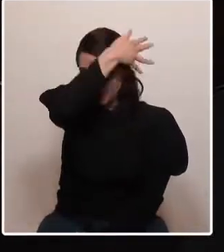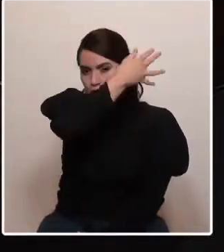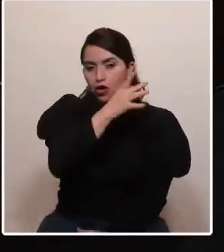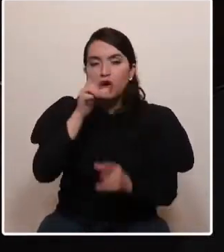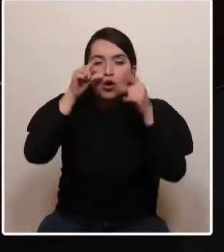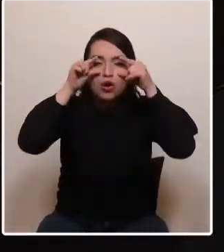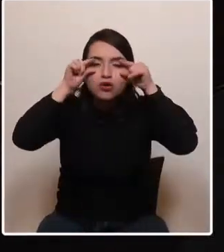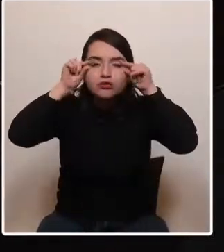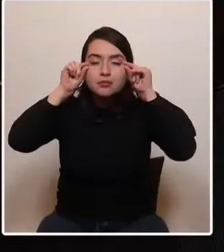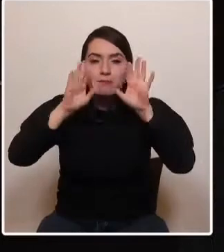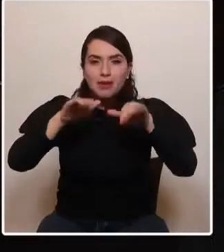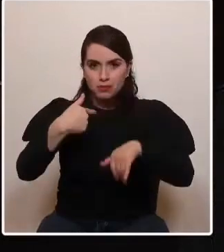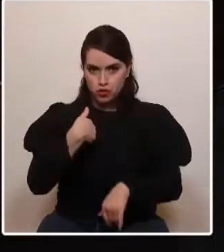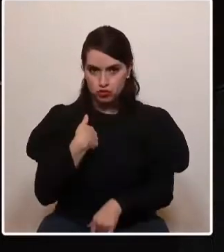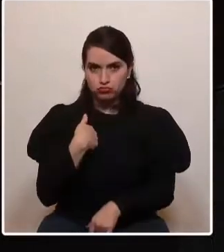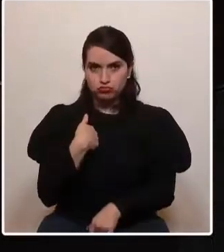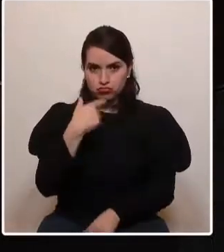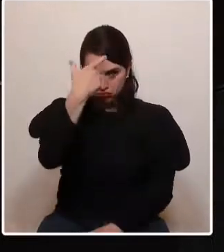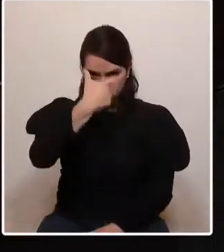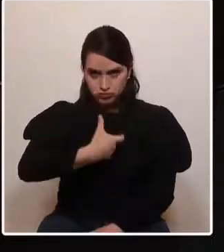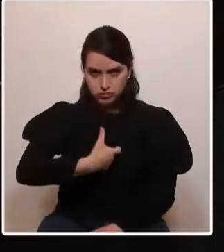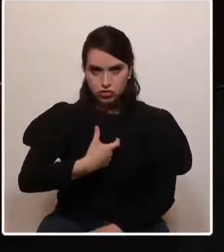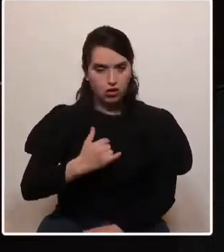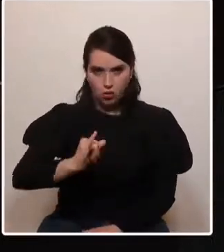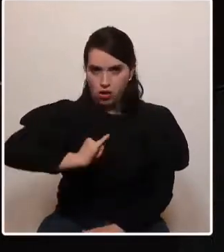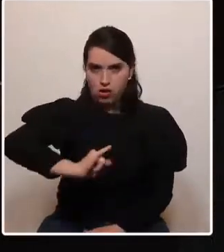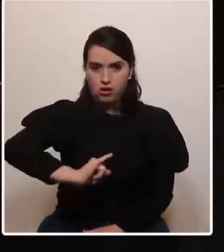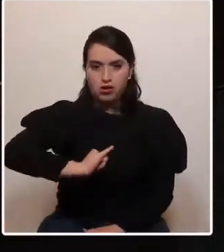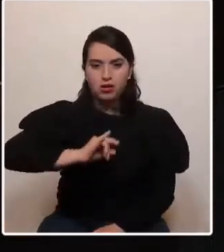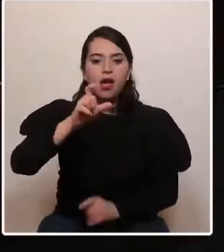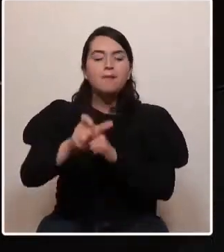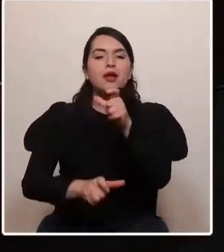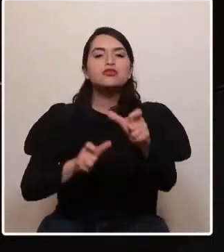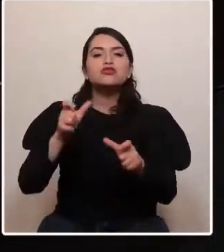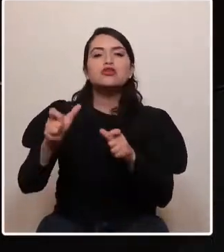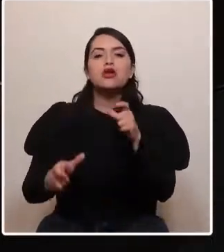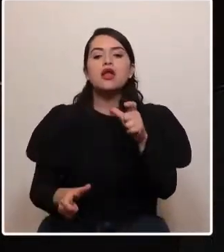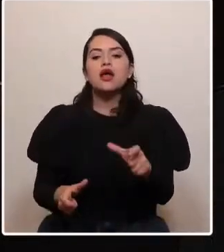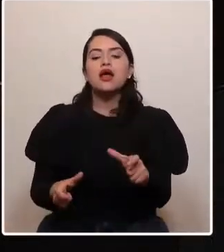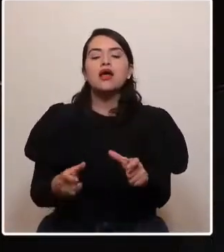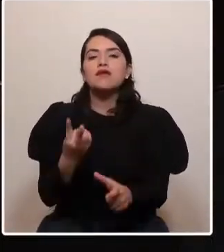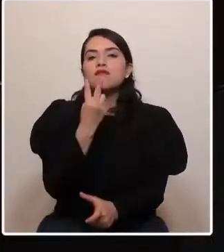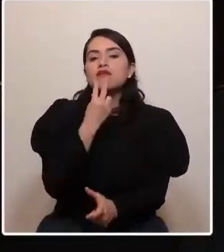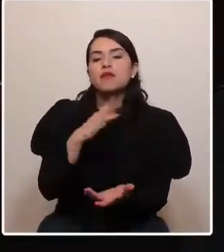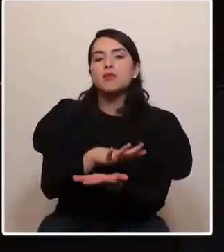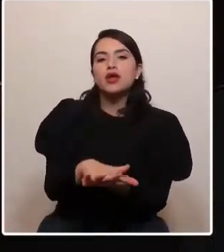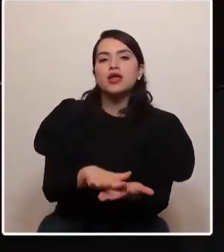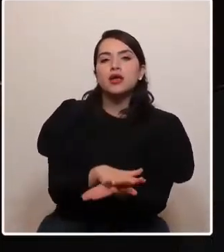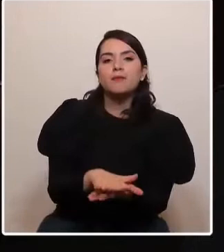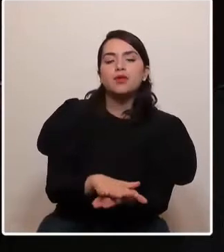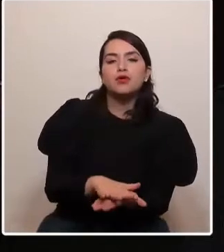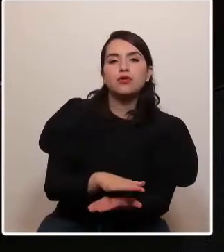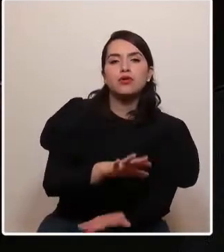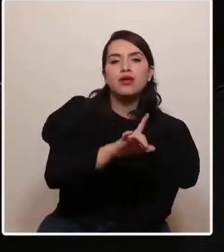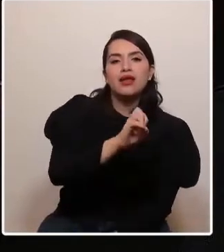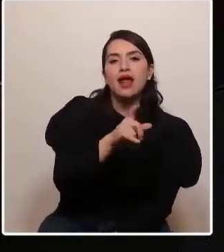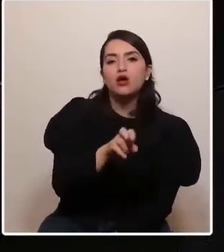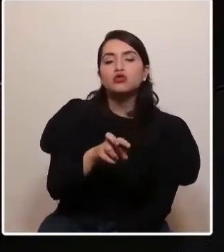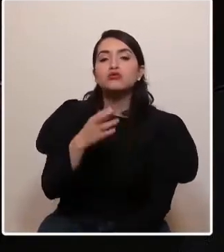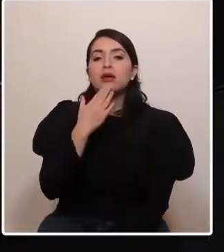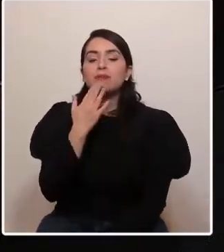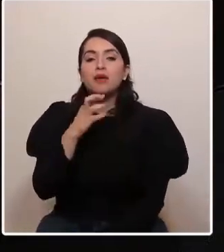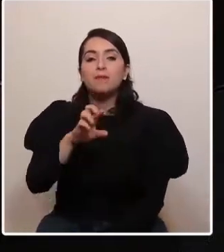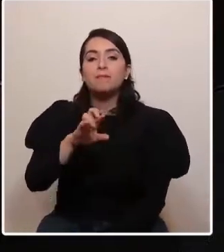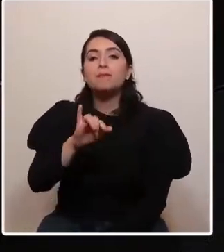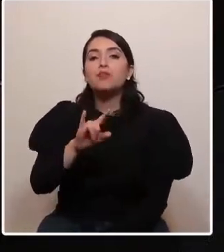quien les habla. En el fondo pensaba en la gente que vive, por ejemplo, en General Lagos, Putre,